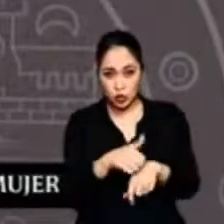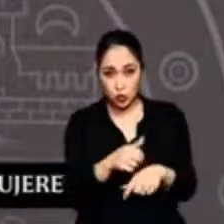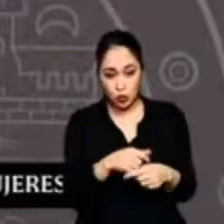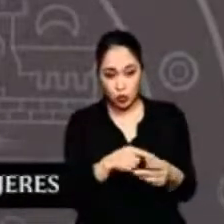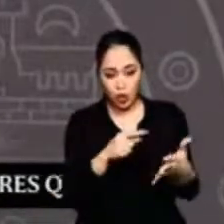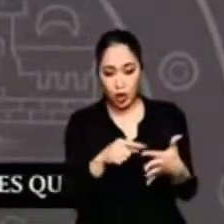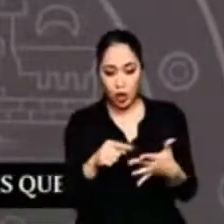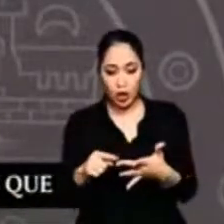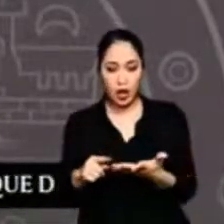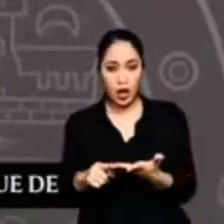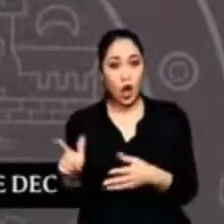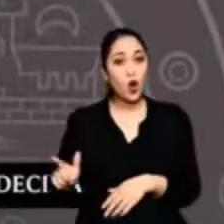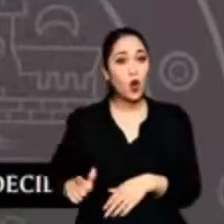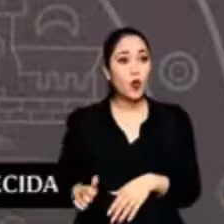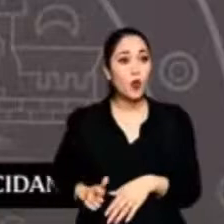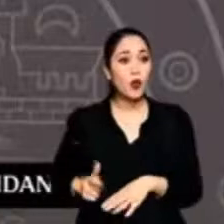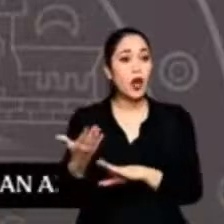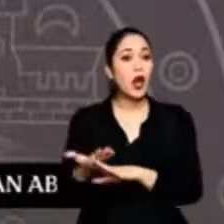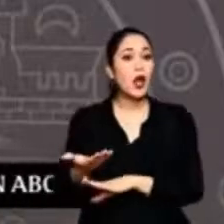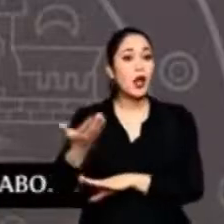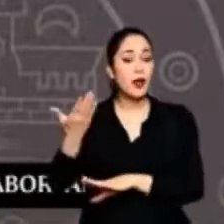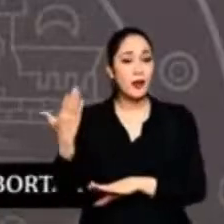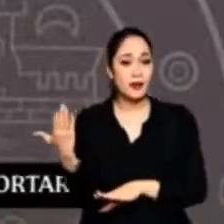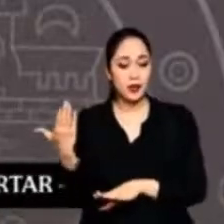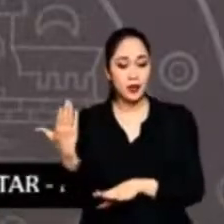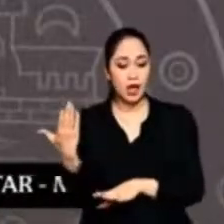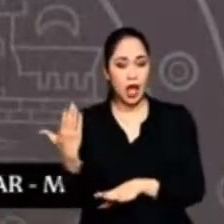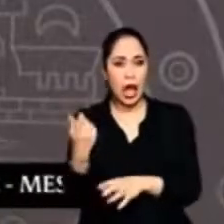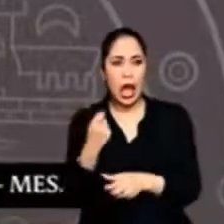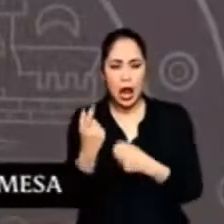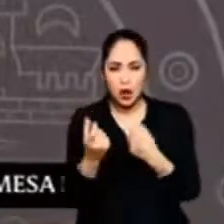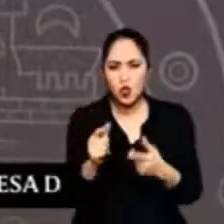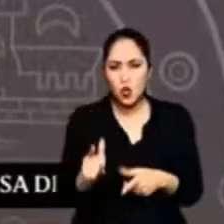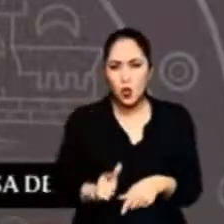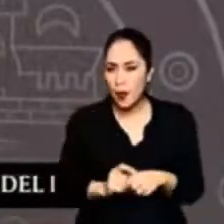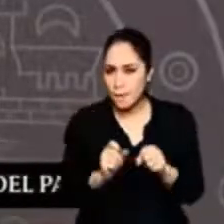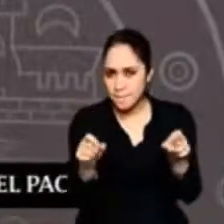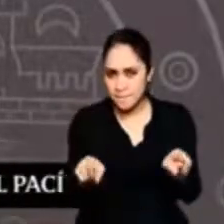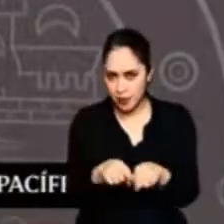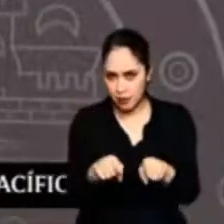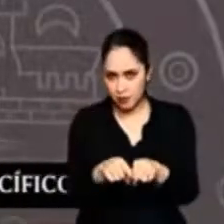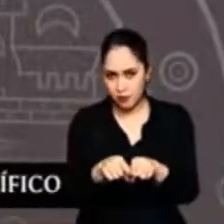gobernantes anteriores, que algunos son los mismos.